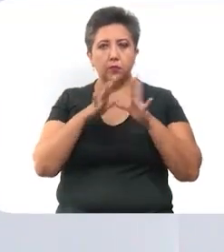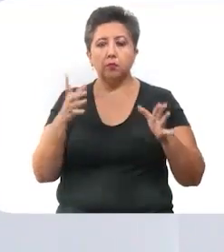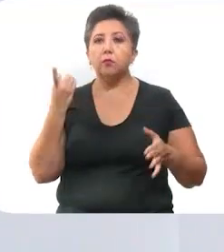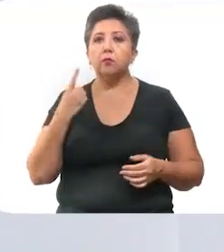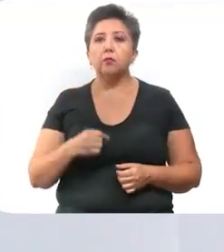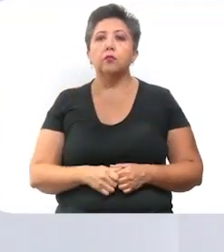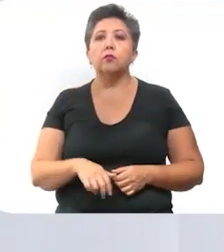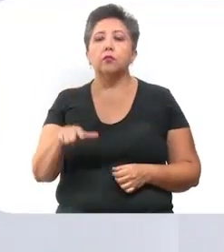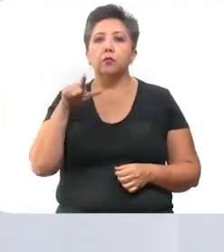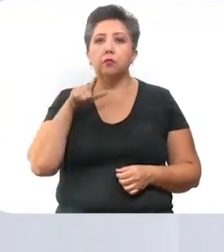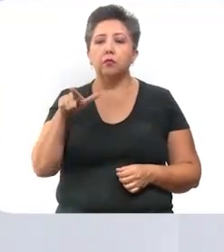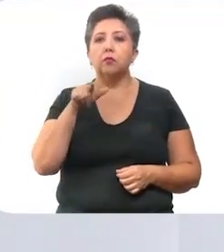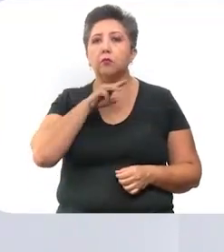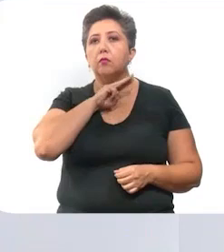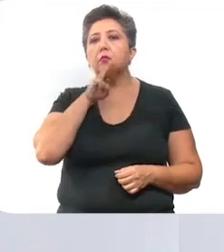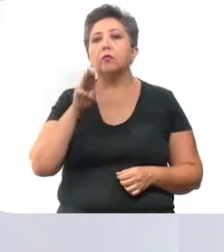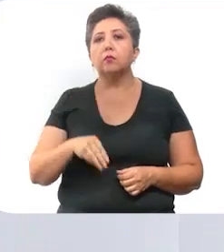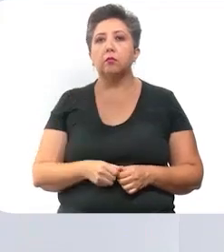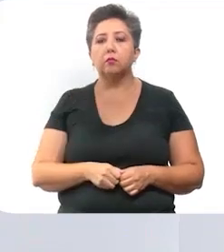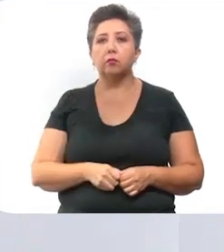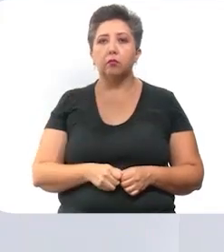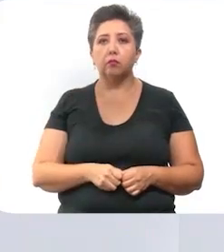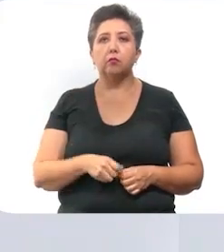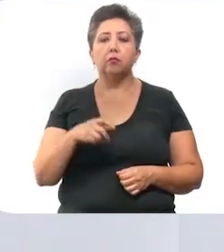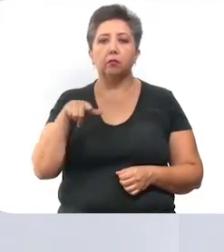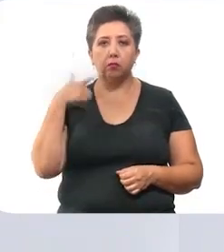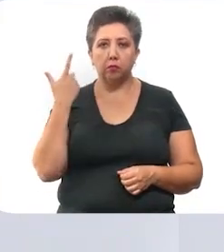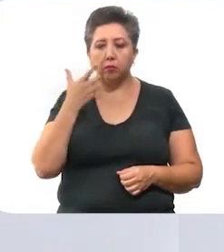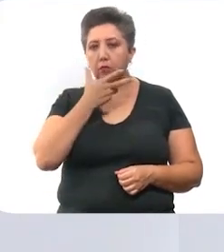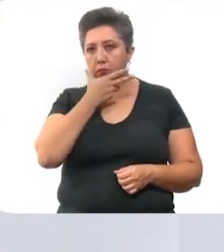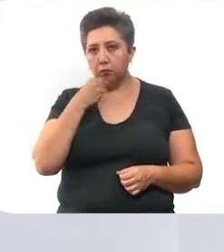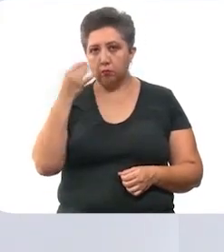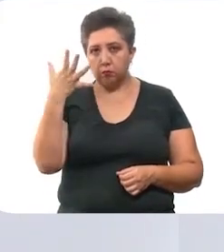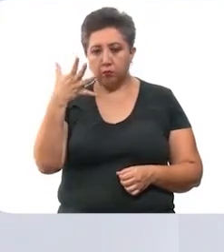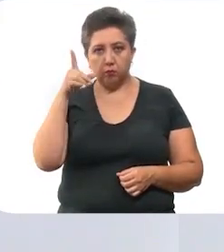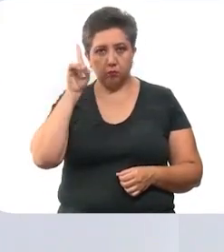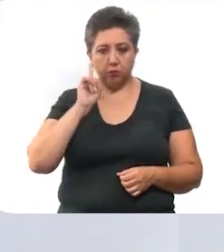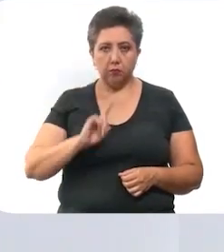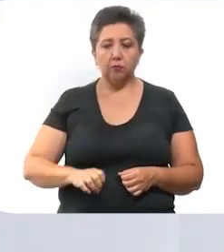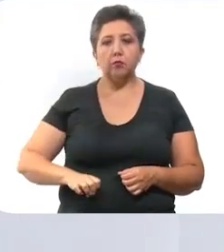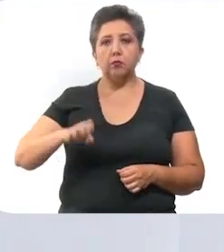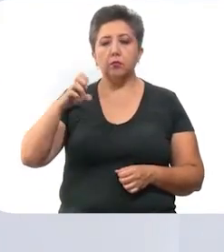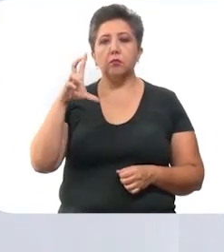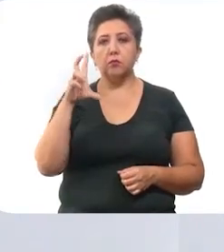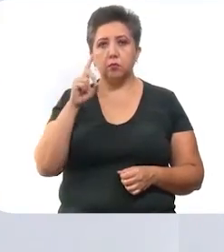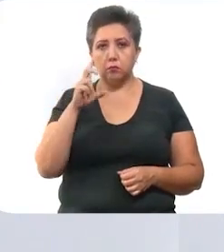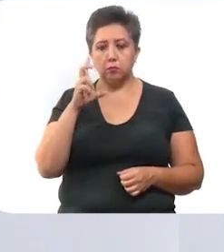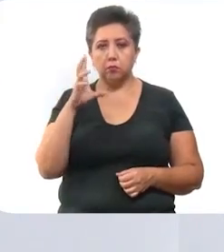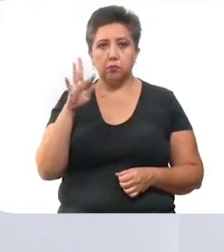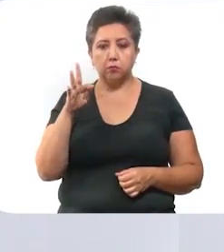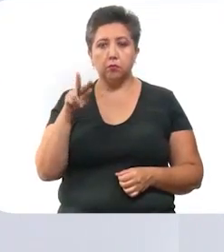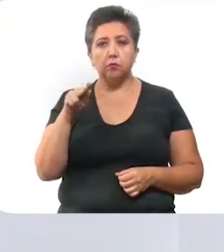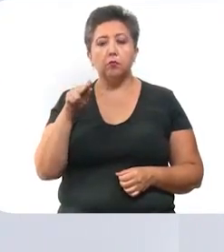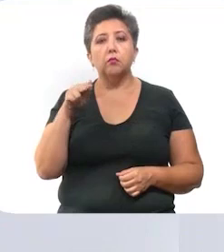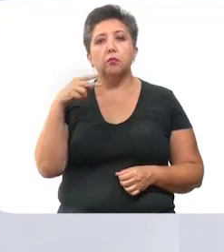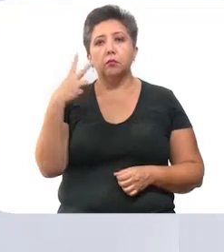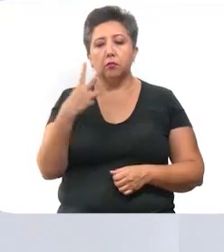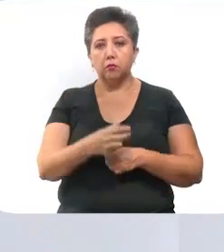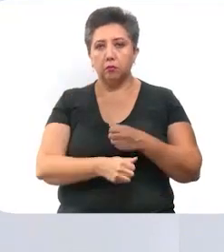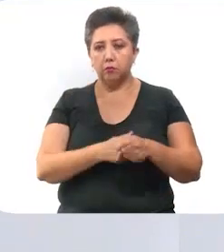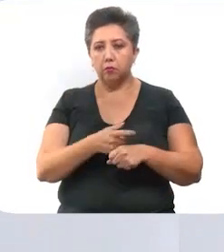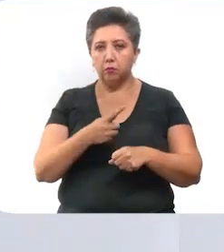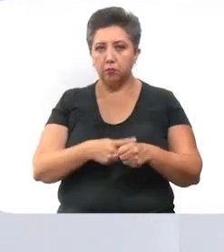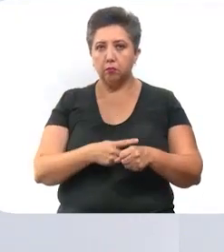médico informamos de 17 fallecimientos. Se trata de 12 hombres y 5 mujeres con un rango de edad de 30 a 82 años.